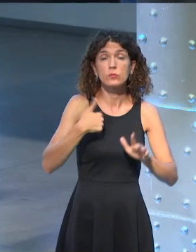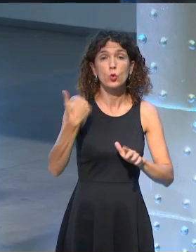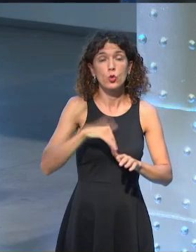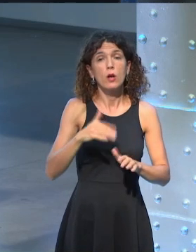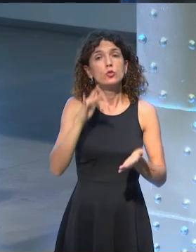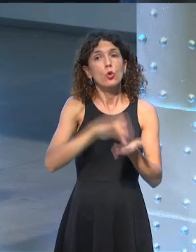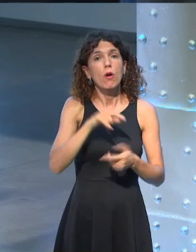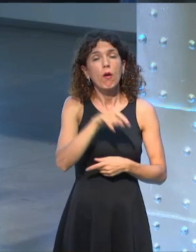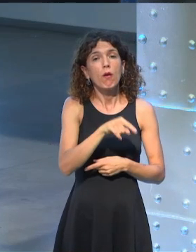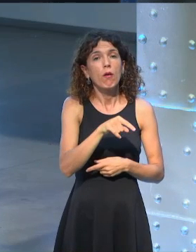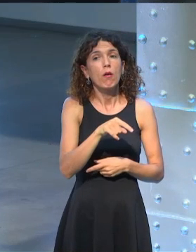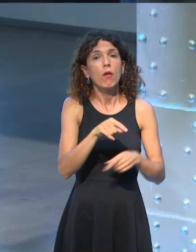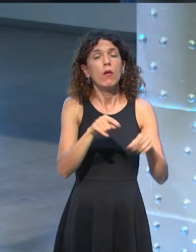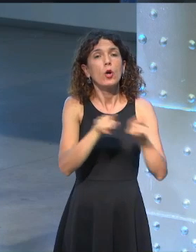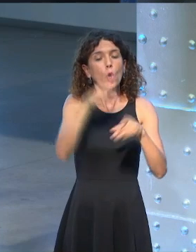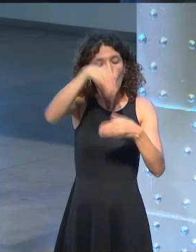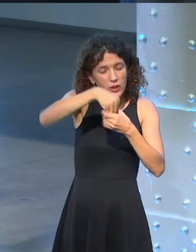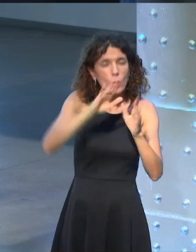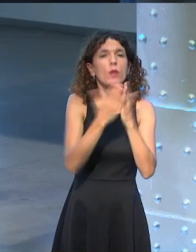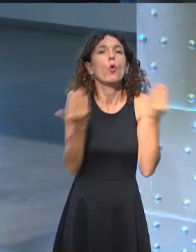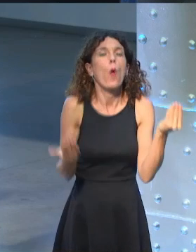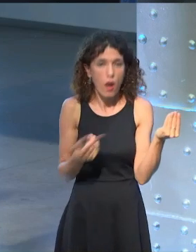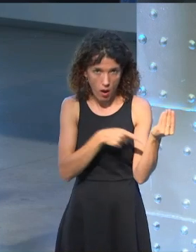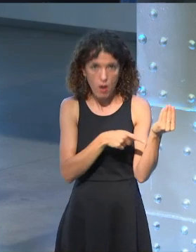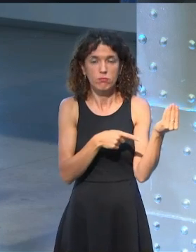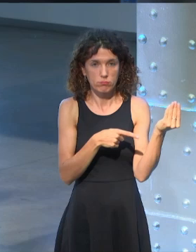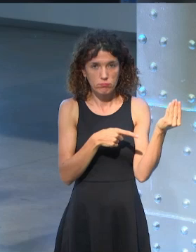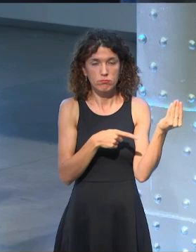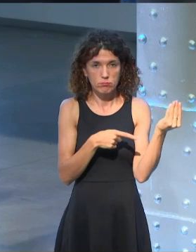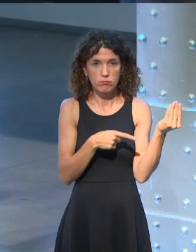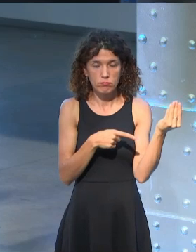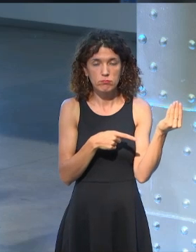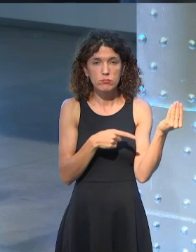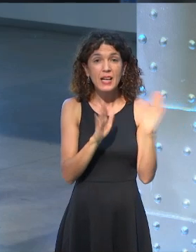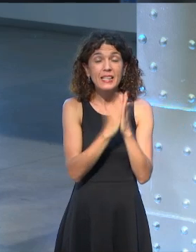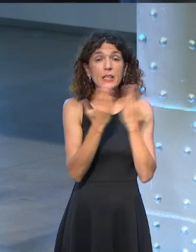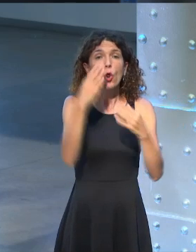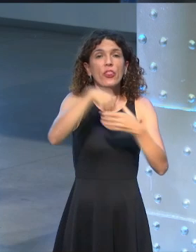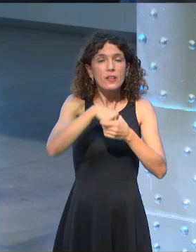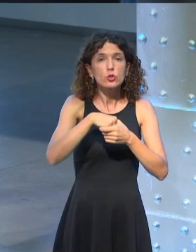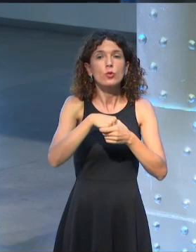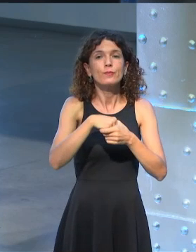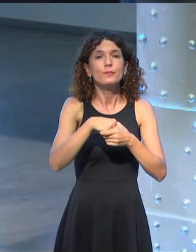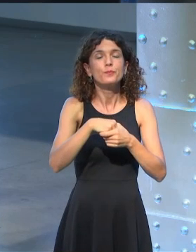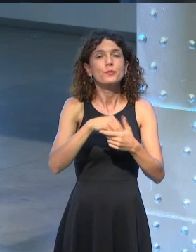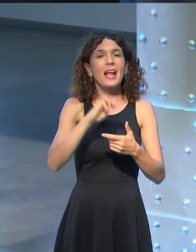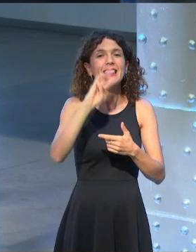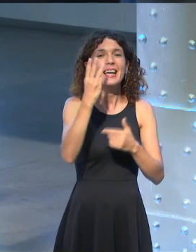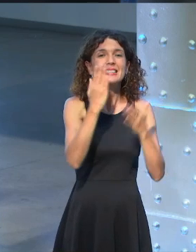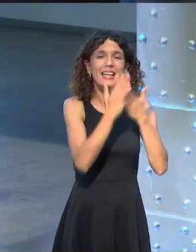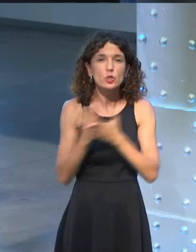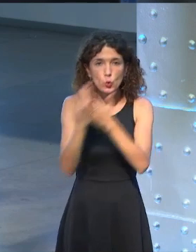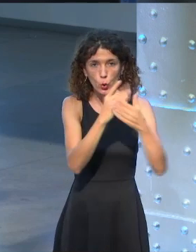puesto un poco pues cuál es el contenido del libro. Y el libro consta de tres